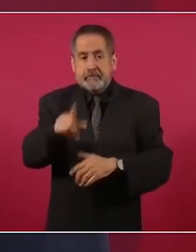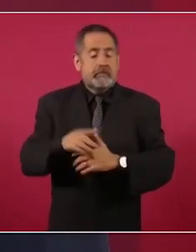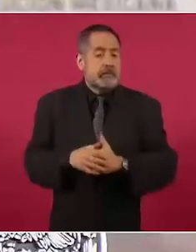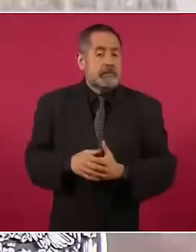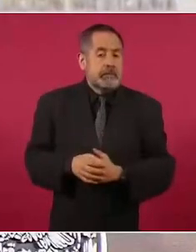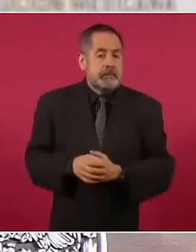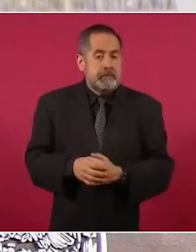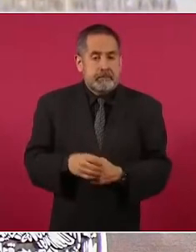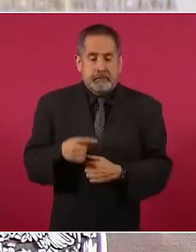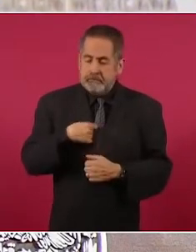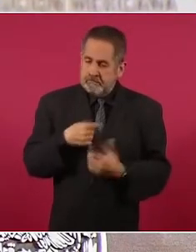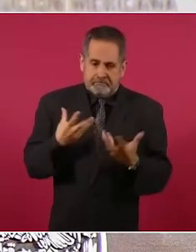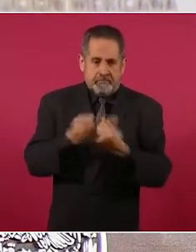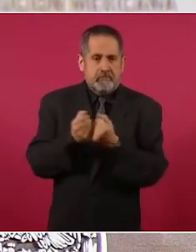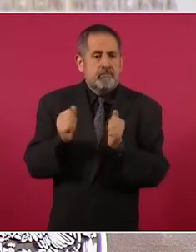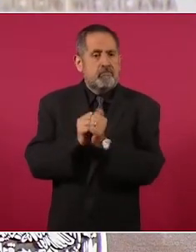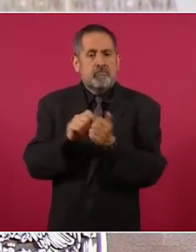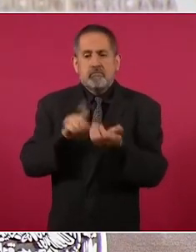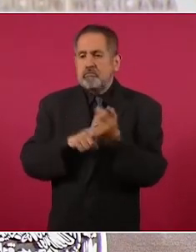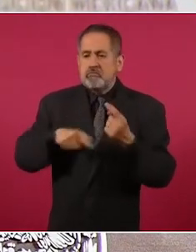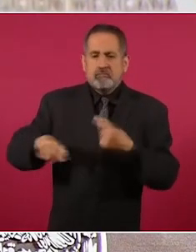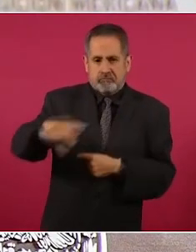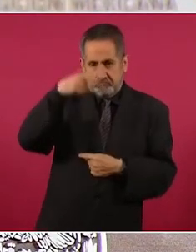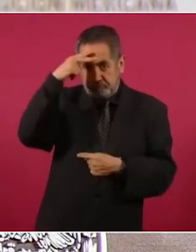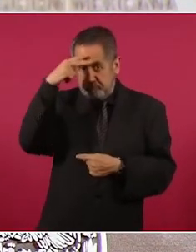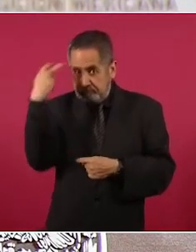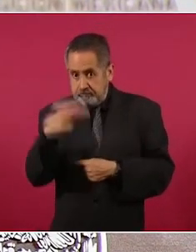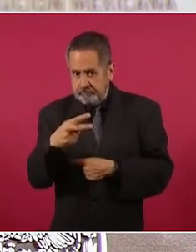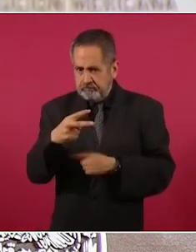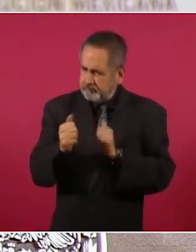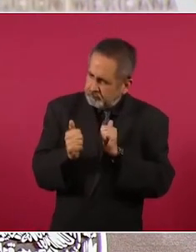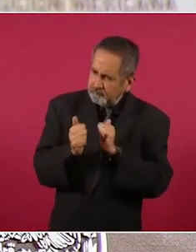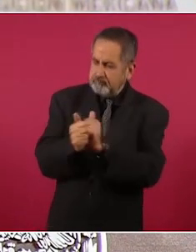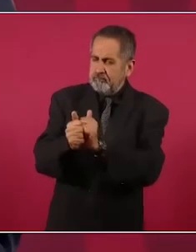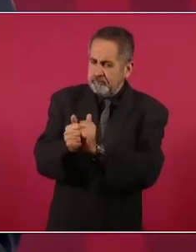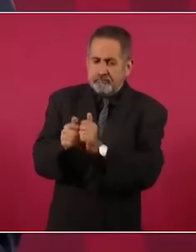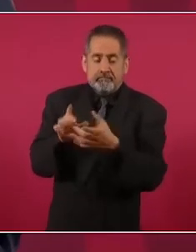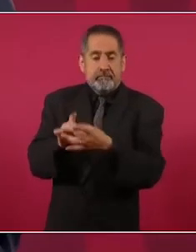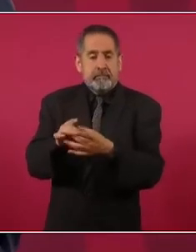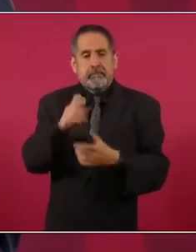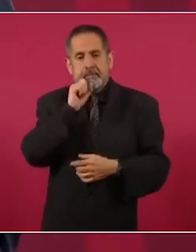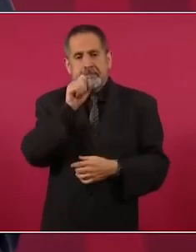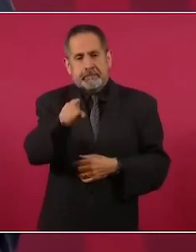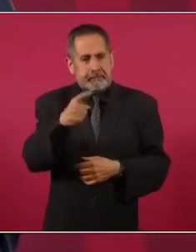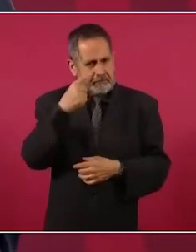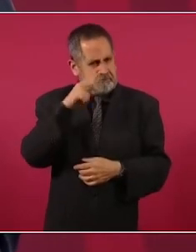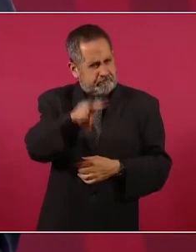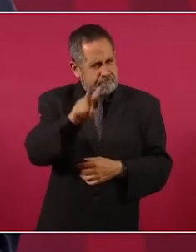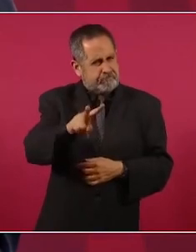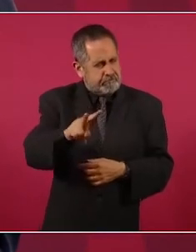estoy con todos los mexicanos y llevamos esa ventaja,